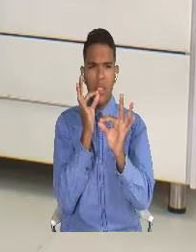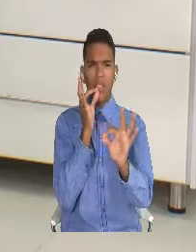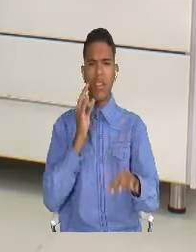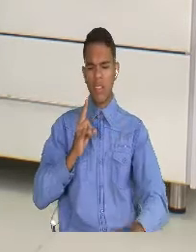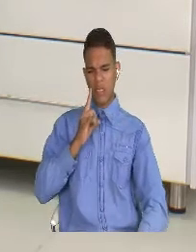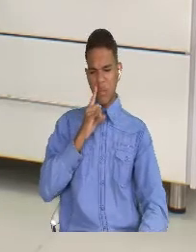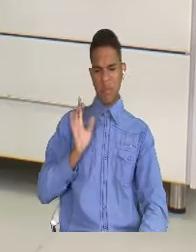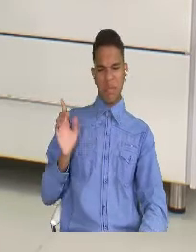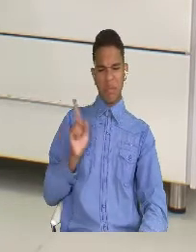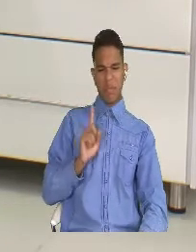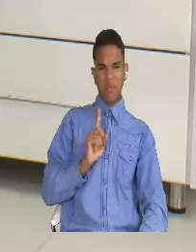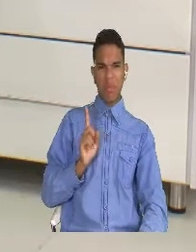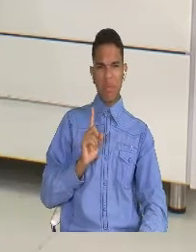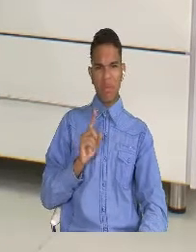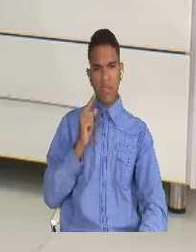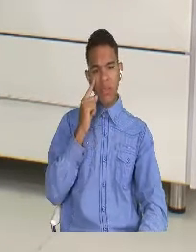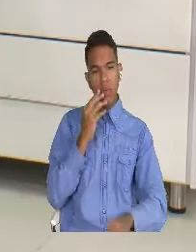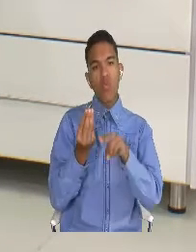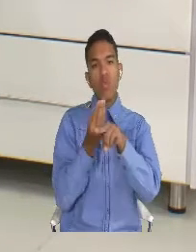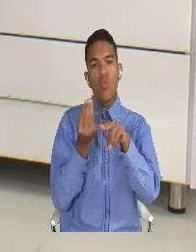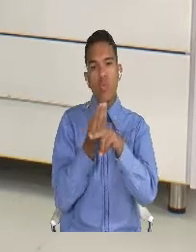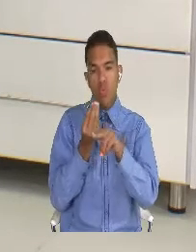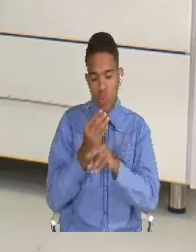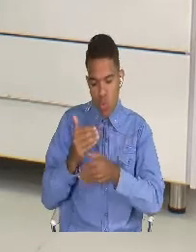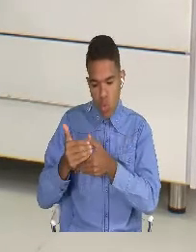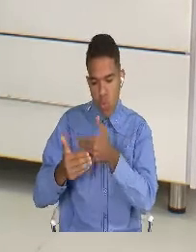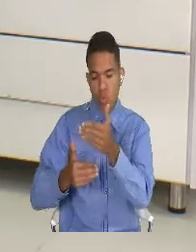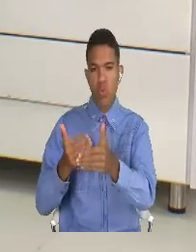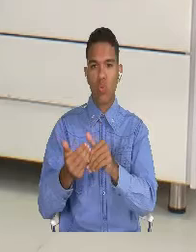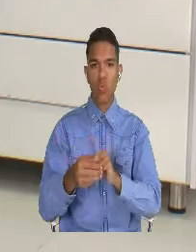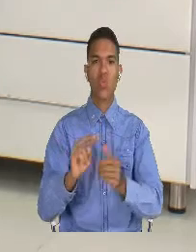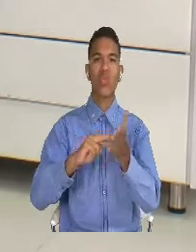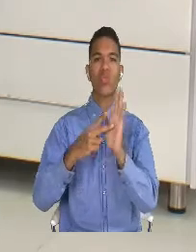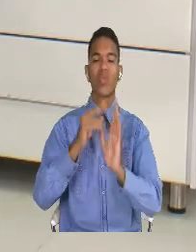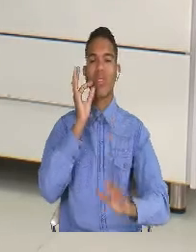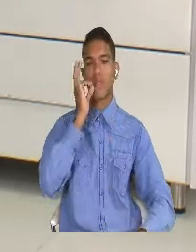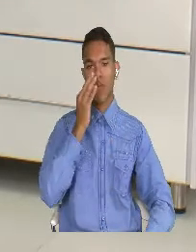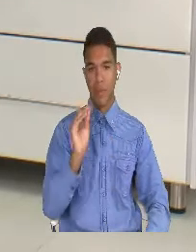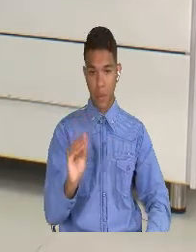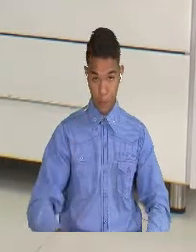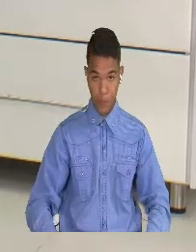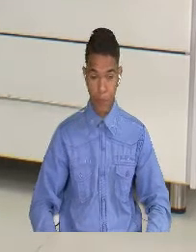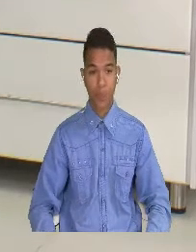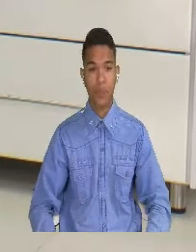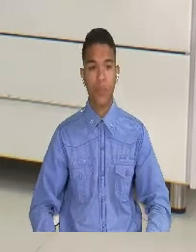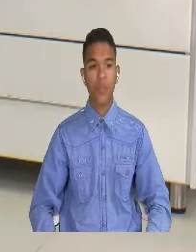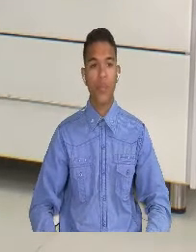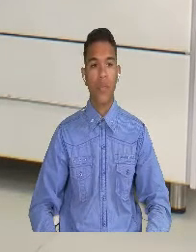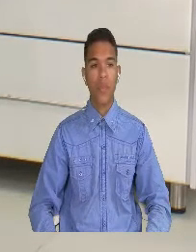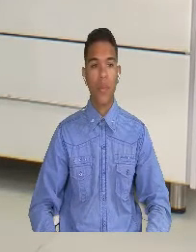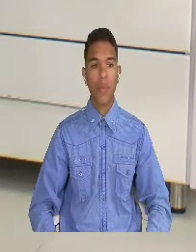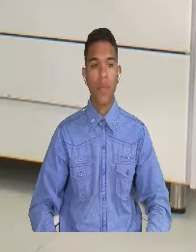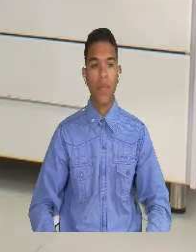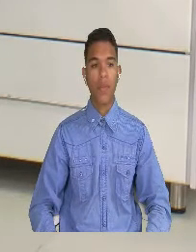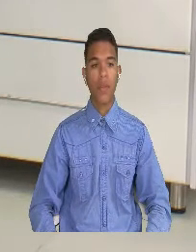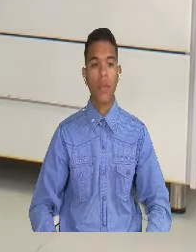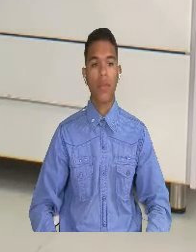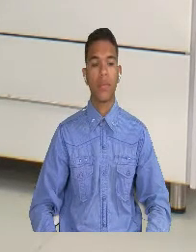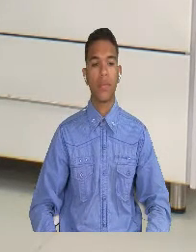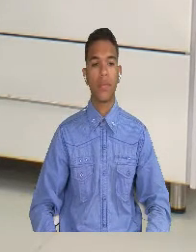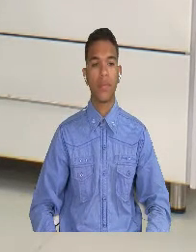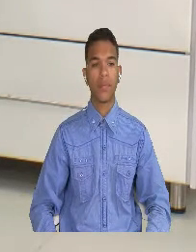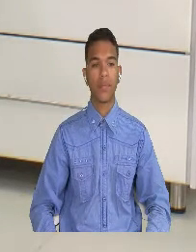huele amargo, pero si lo sabemos utilizar es muy rico, ¿listo? Por acá tengo una pizquita de nuestra mostaza